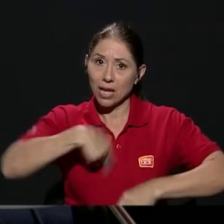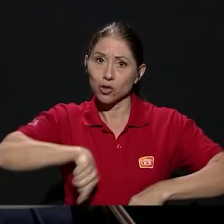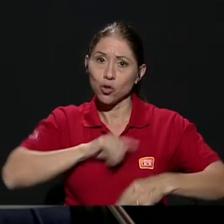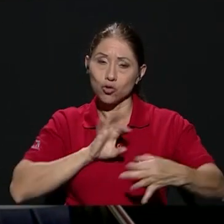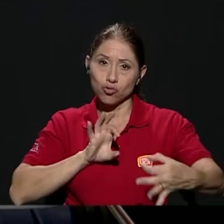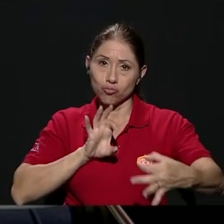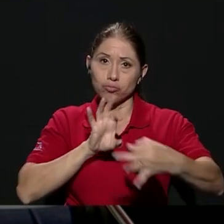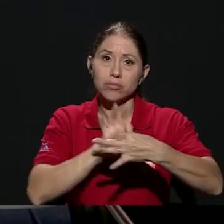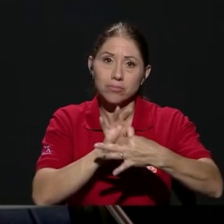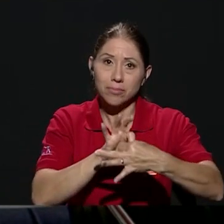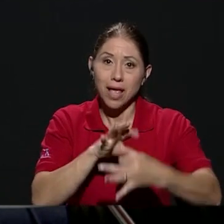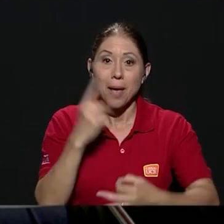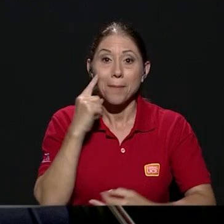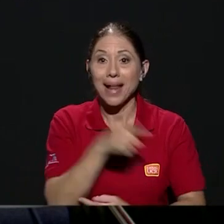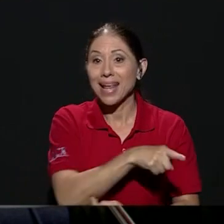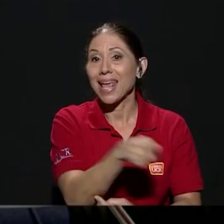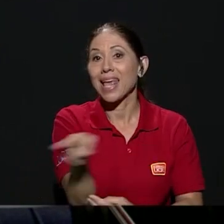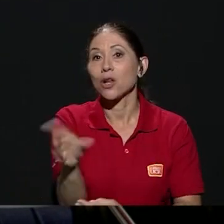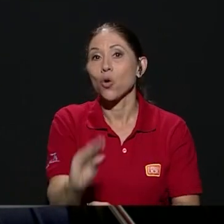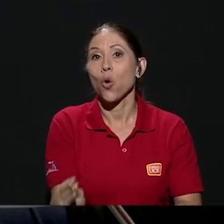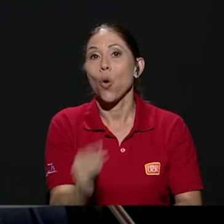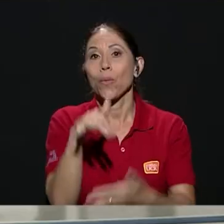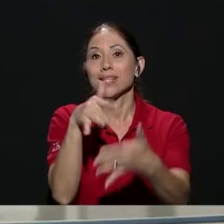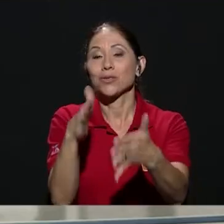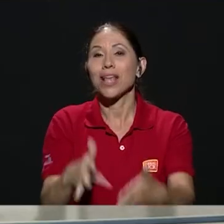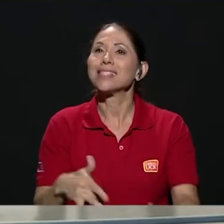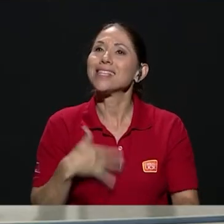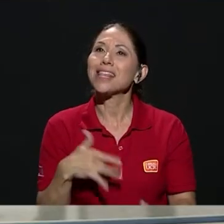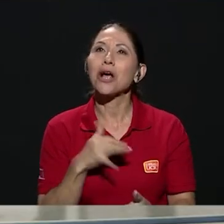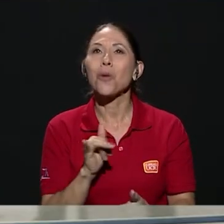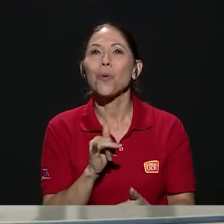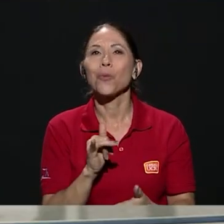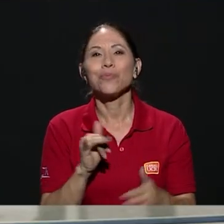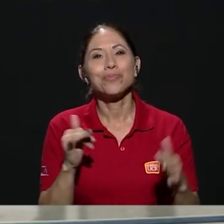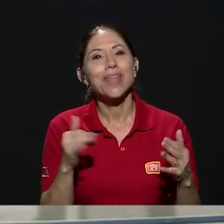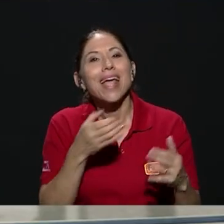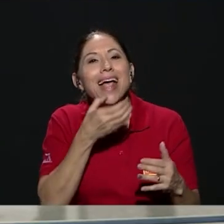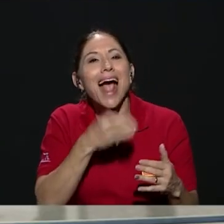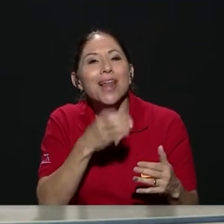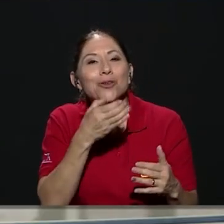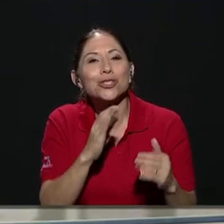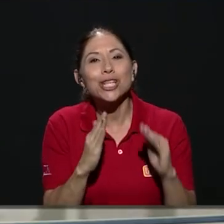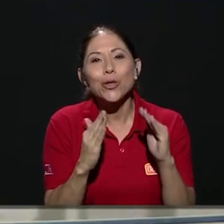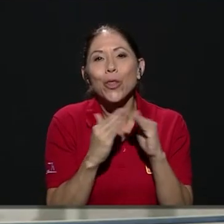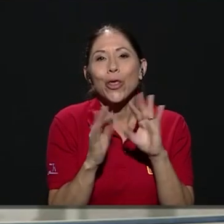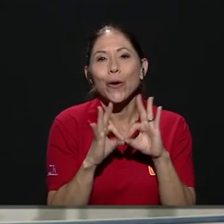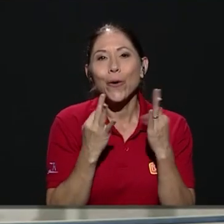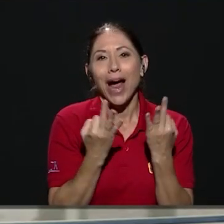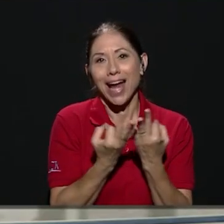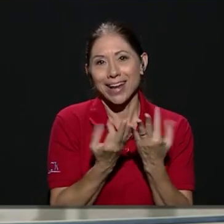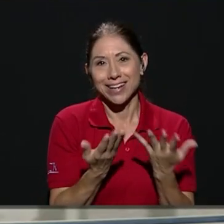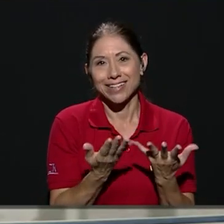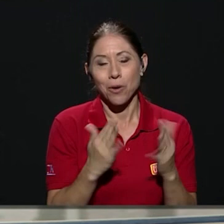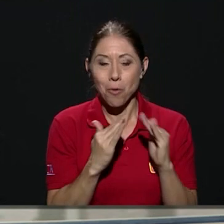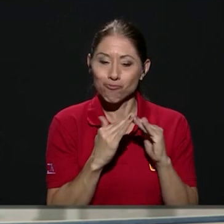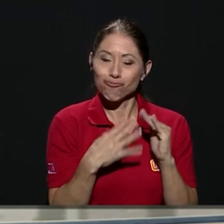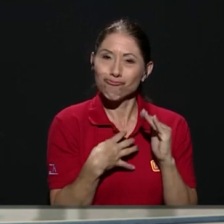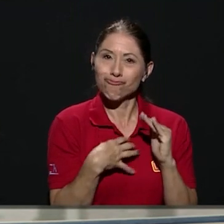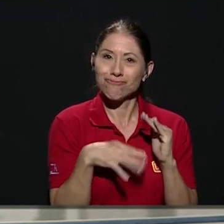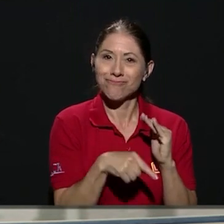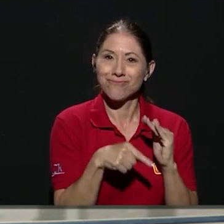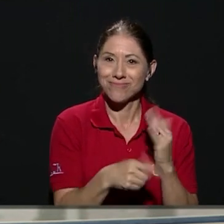muchachos tengan ese lugar, ese calorcito de hogar, digamos, que en cierta forma están dejando, ¿verdad?